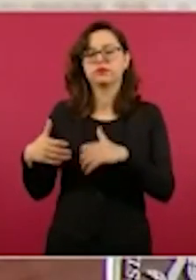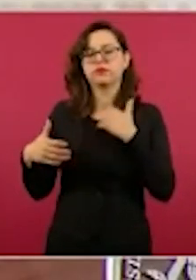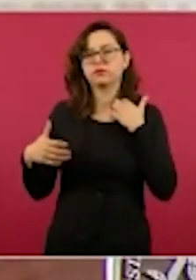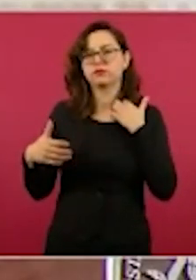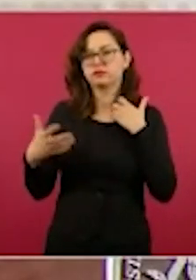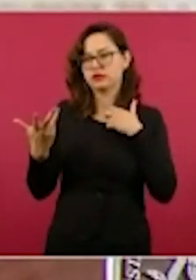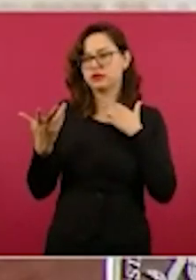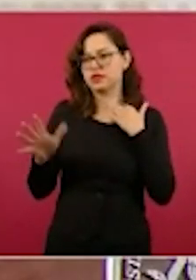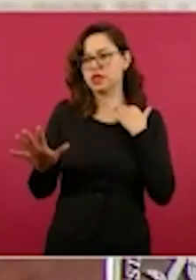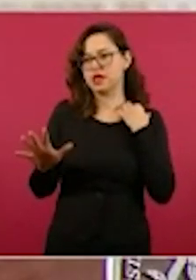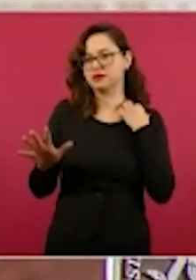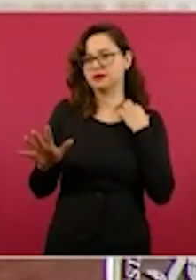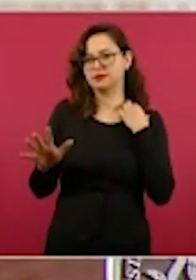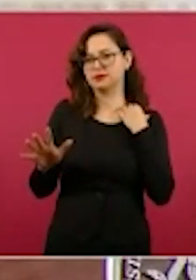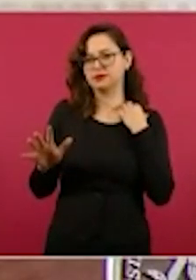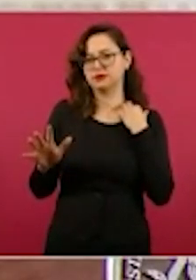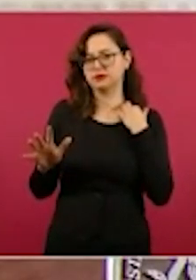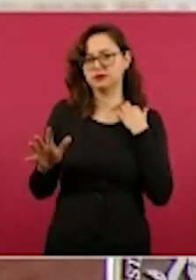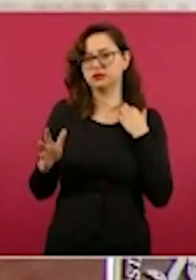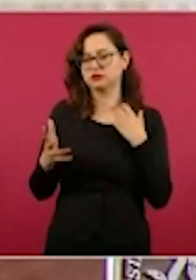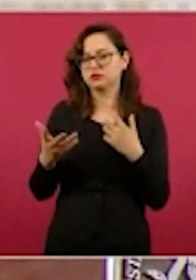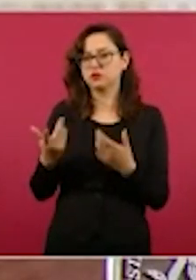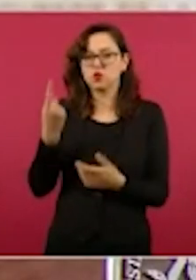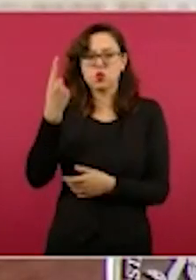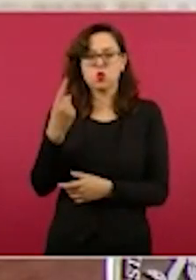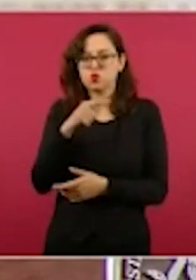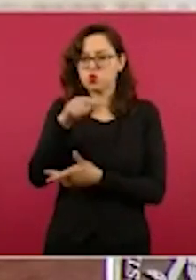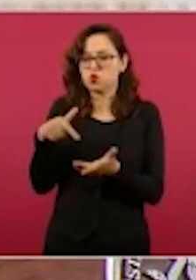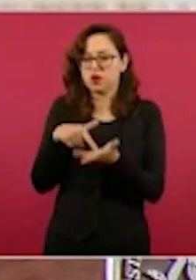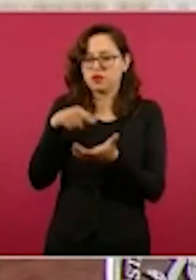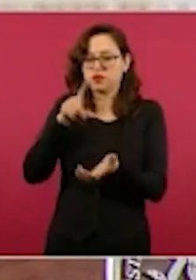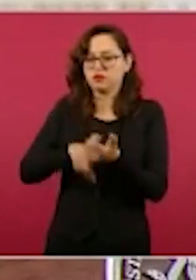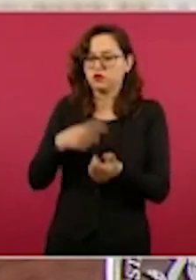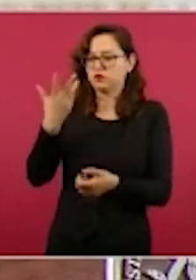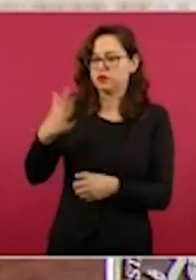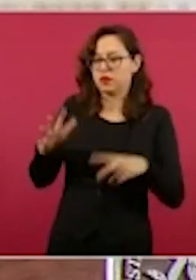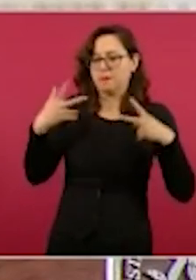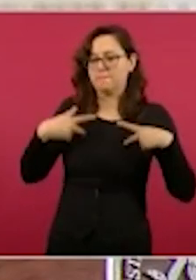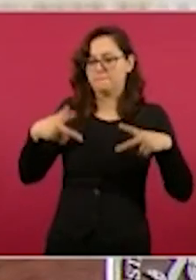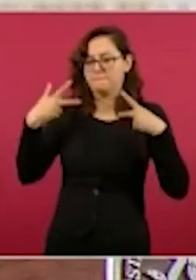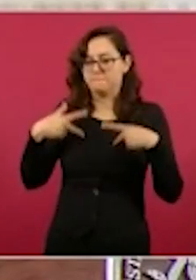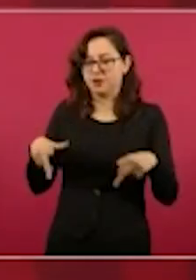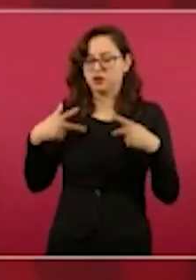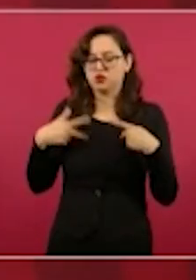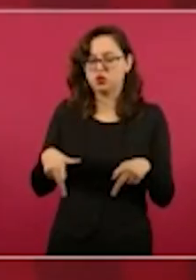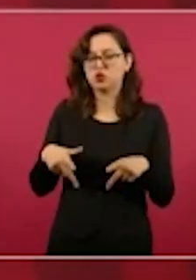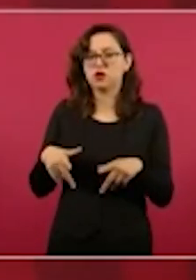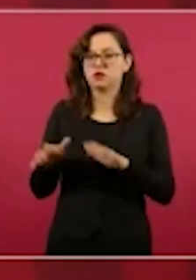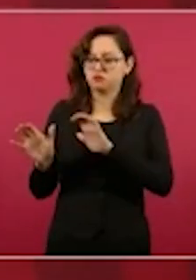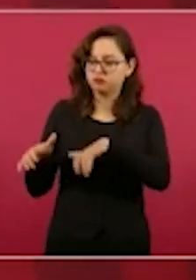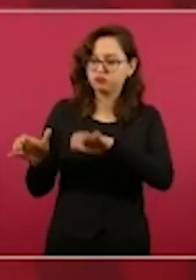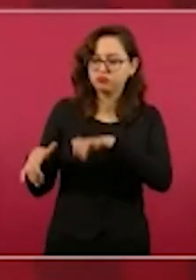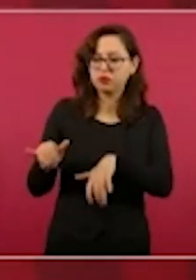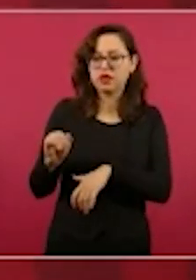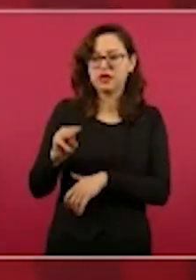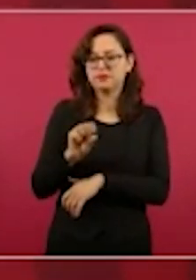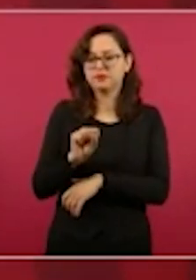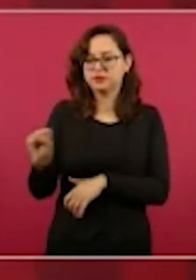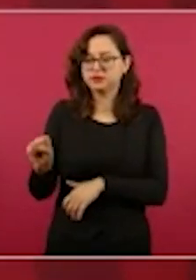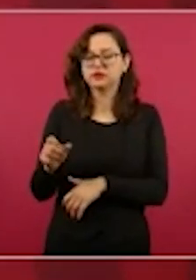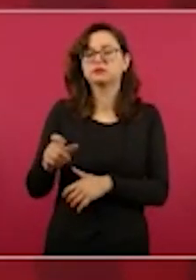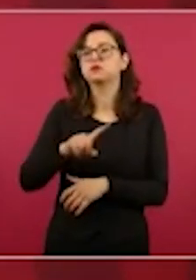10 trabajadores, que a pesar de la pandemia no los